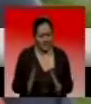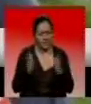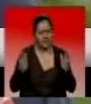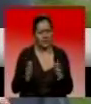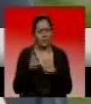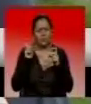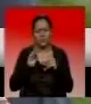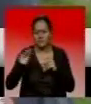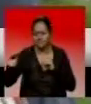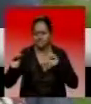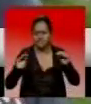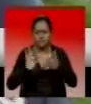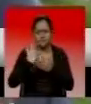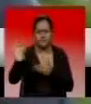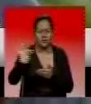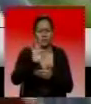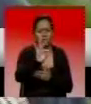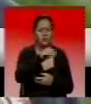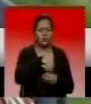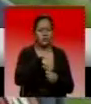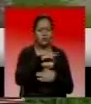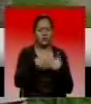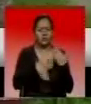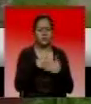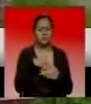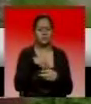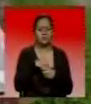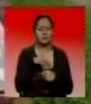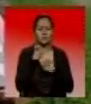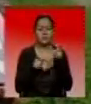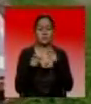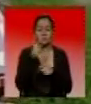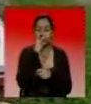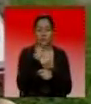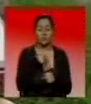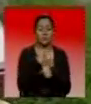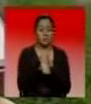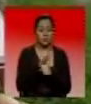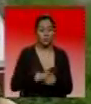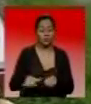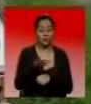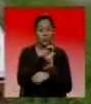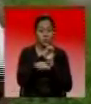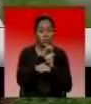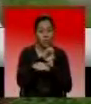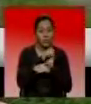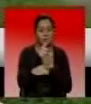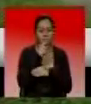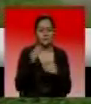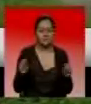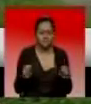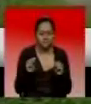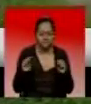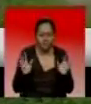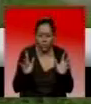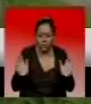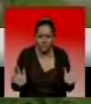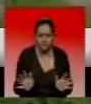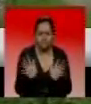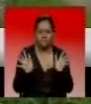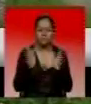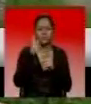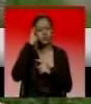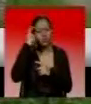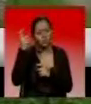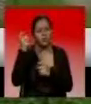inyectar. ¿De qué manera más positiva que inyectar que con una canción? Contribuimos para nuestros hermanos ecuatorianos para inyectarle un poquito, no sé, un poco de esperanza,